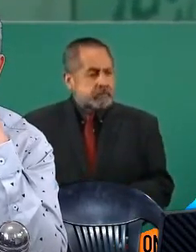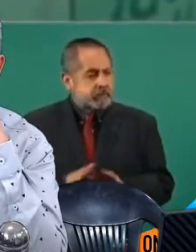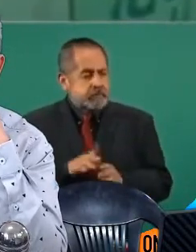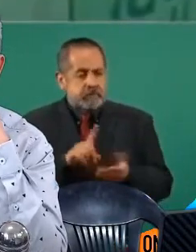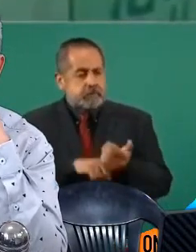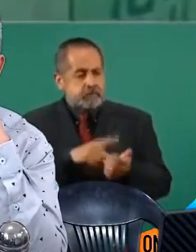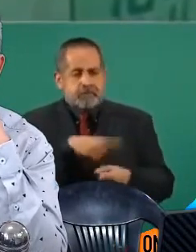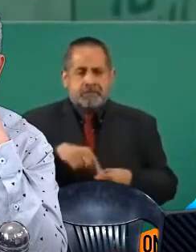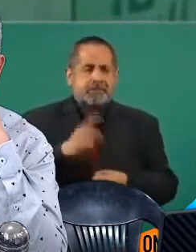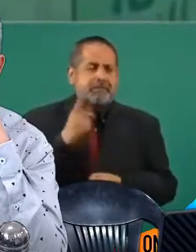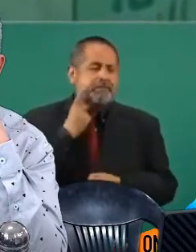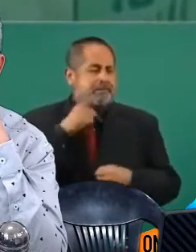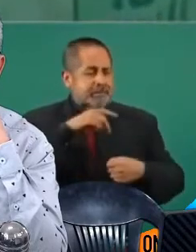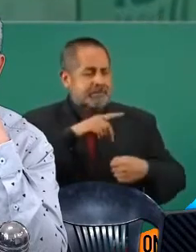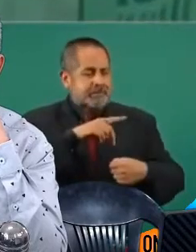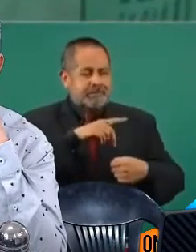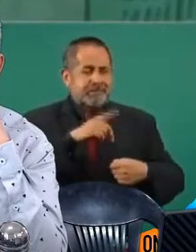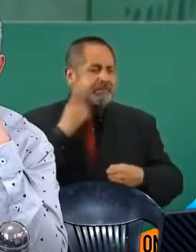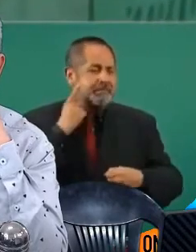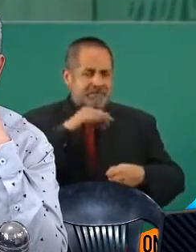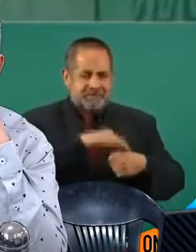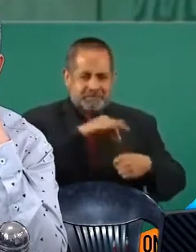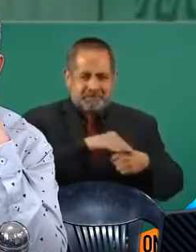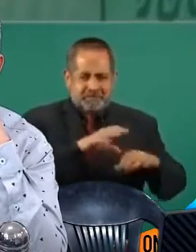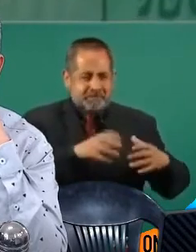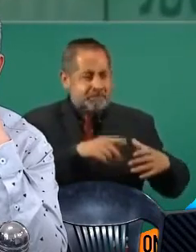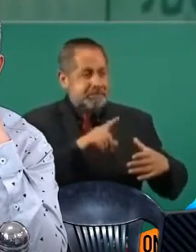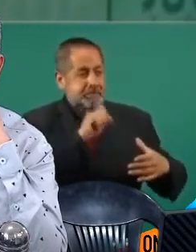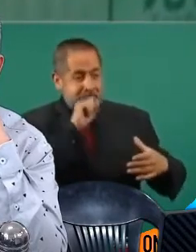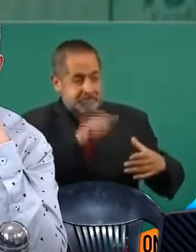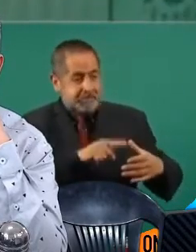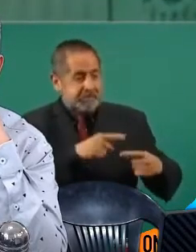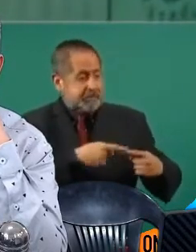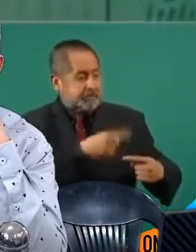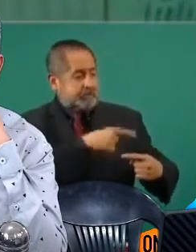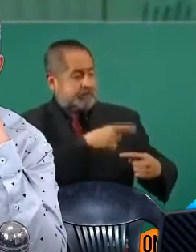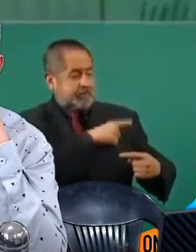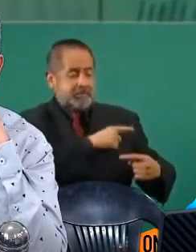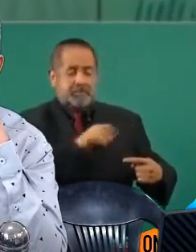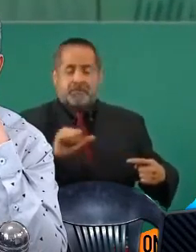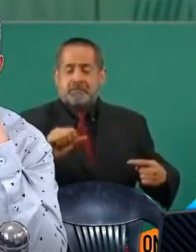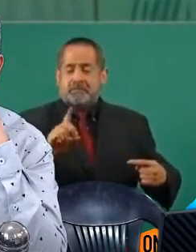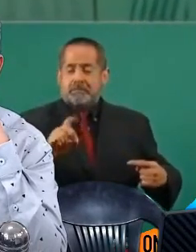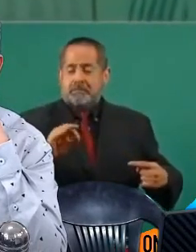diputados del partido de Adolfo López Mateos